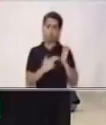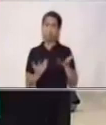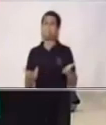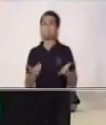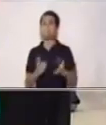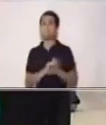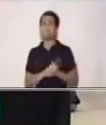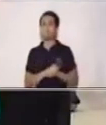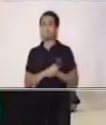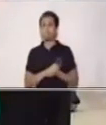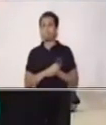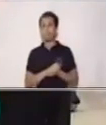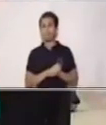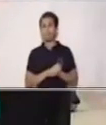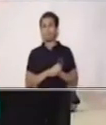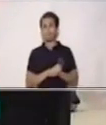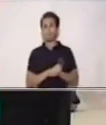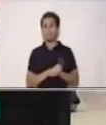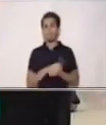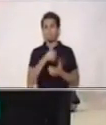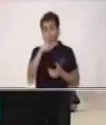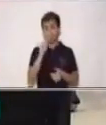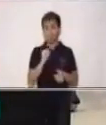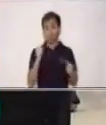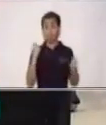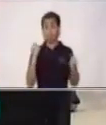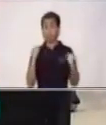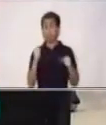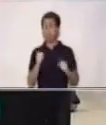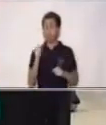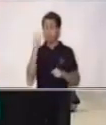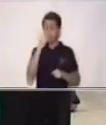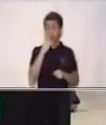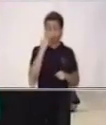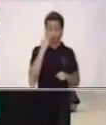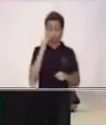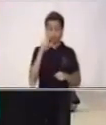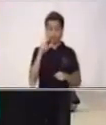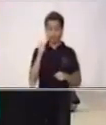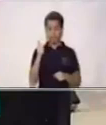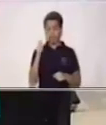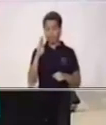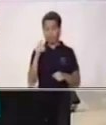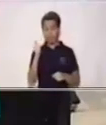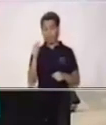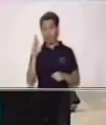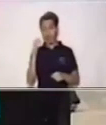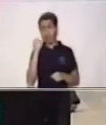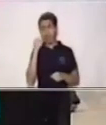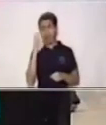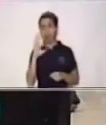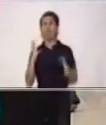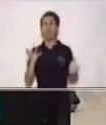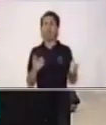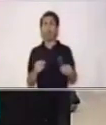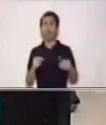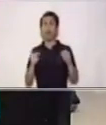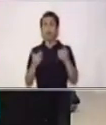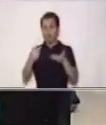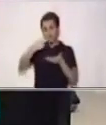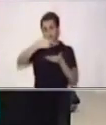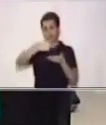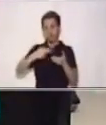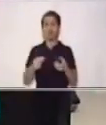puedes hacer tu silabario, puedes utilizar papeles de colores. Si no tienes a tu alcance papel de colores,